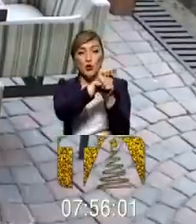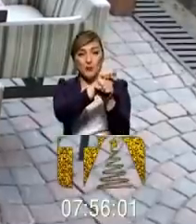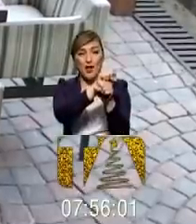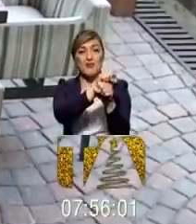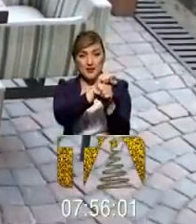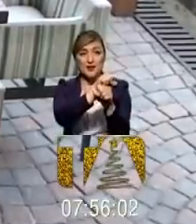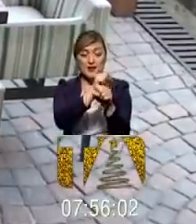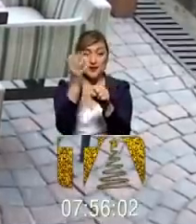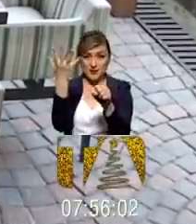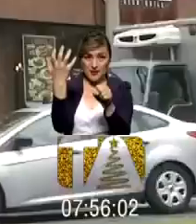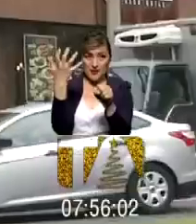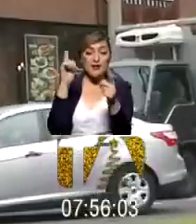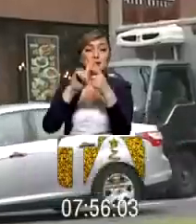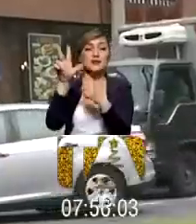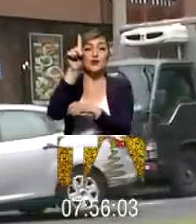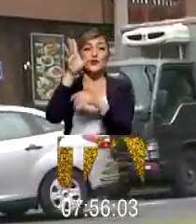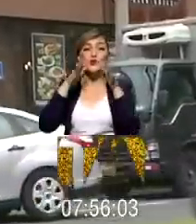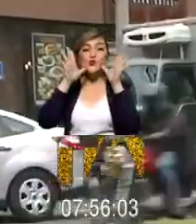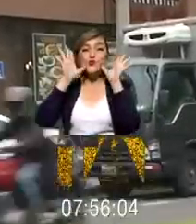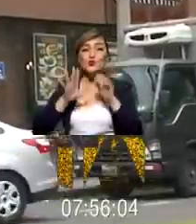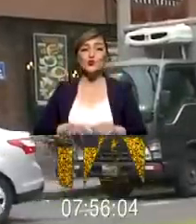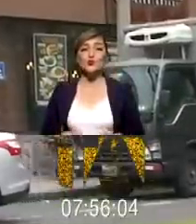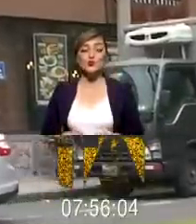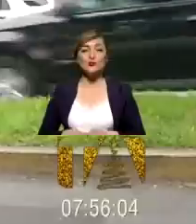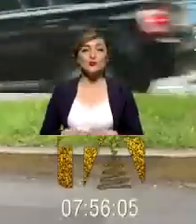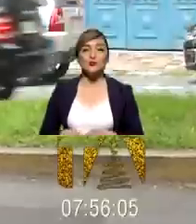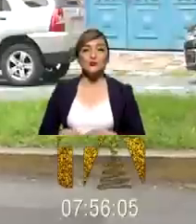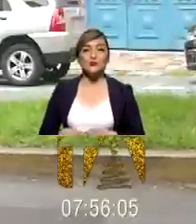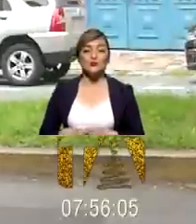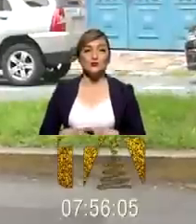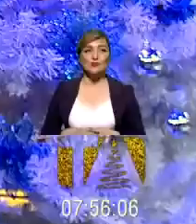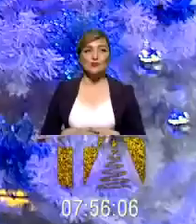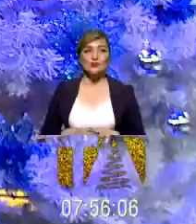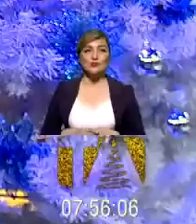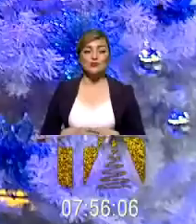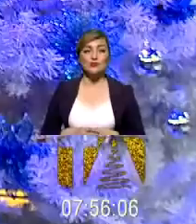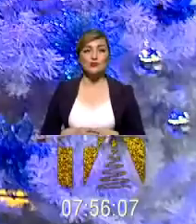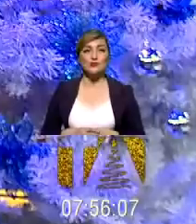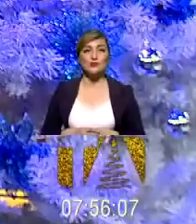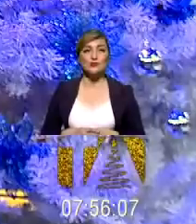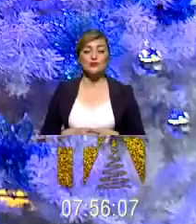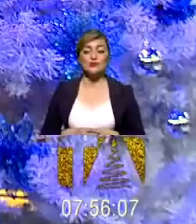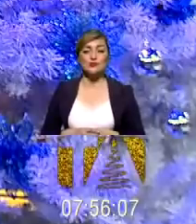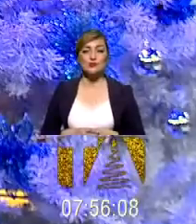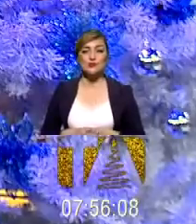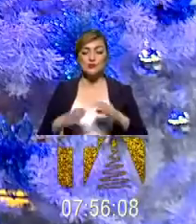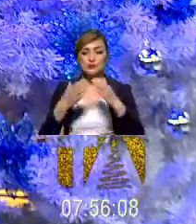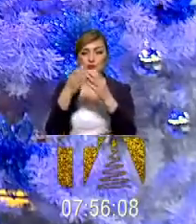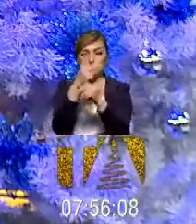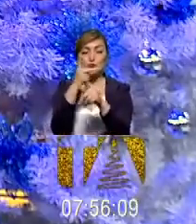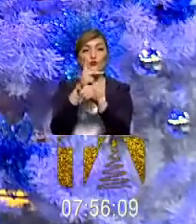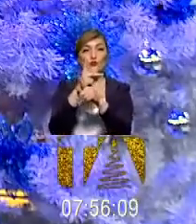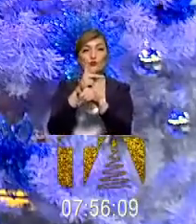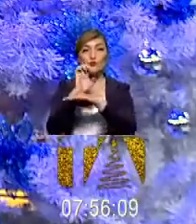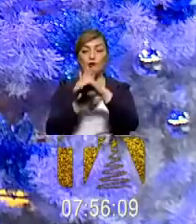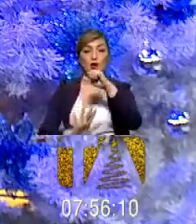el servicio desde el 15 al 31 de diciembre. Helen Quiñones, 24 horas. Las cámaras de la producción de